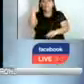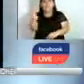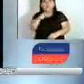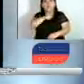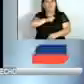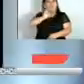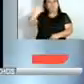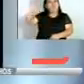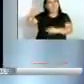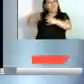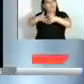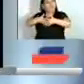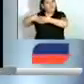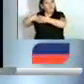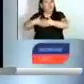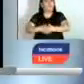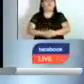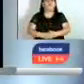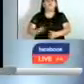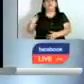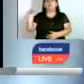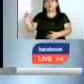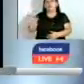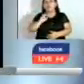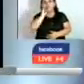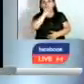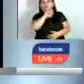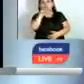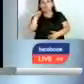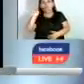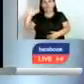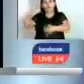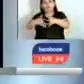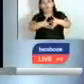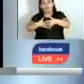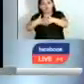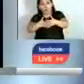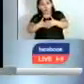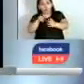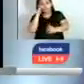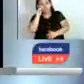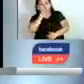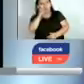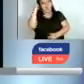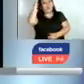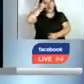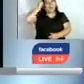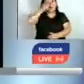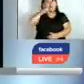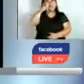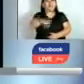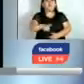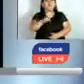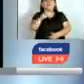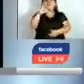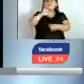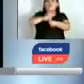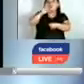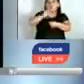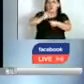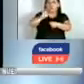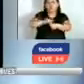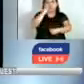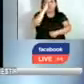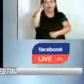de Estado de los Estados Unidos, y es de esta forma que esta nación está tomando posición respecto a lo que ha ocurrido aquí a partir del día